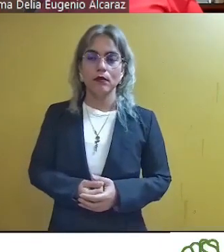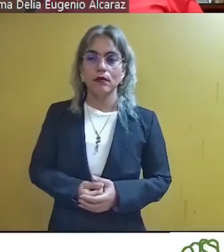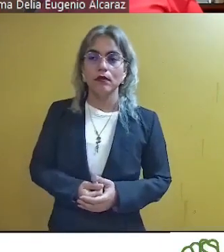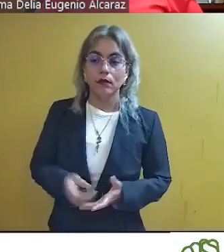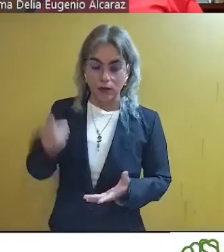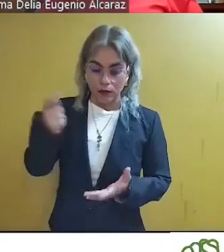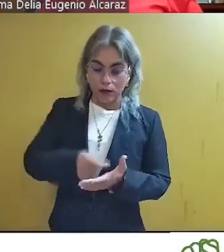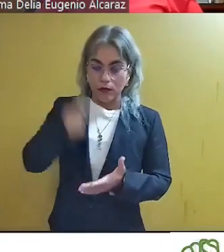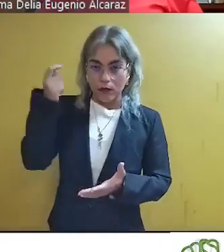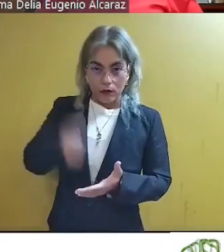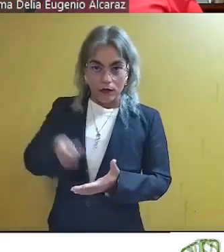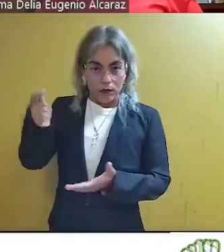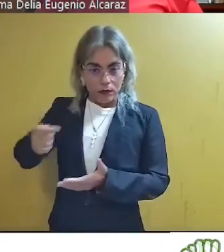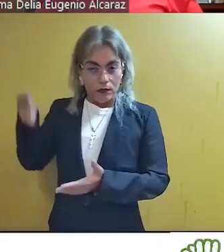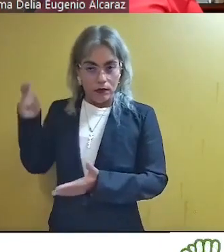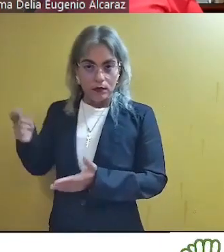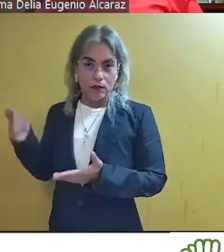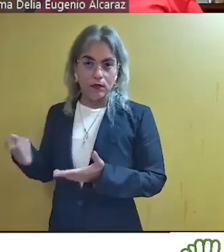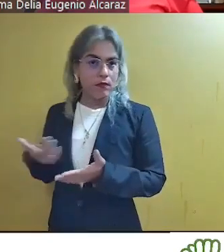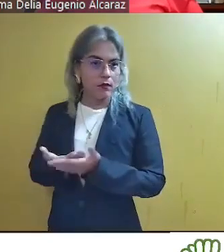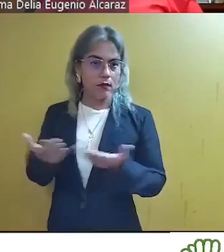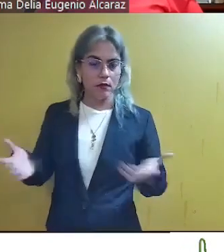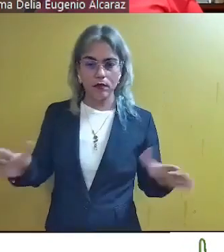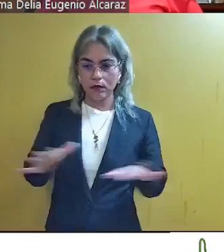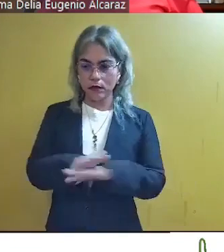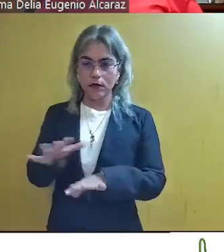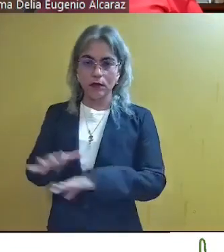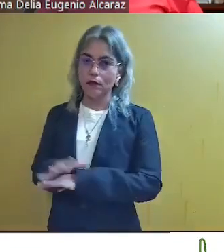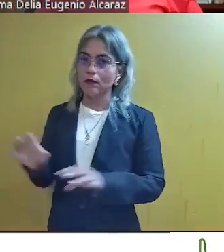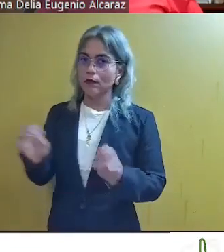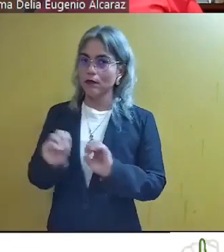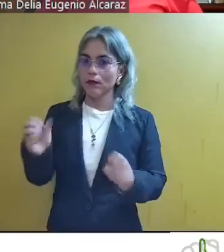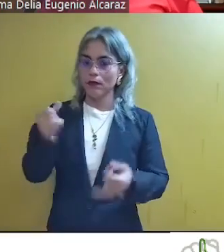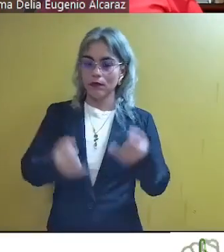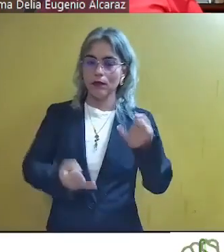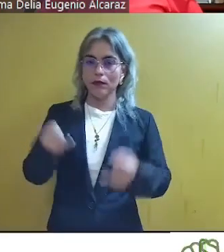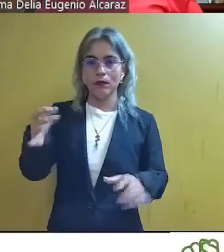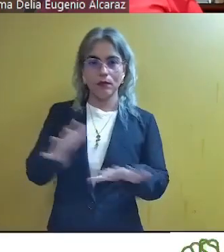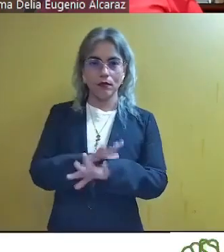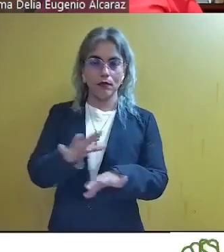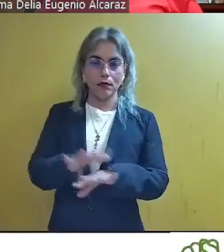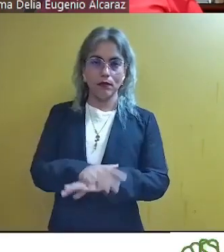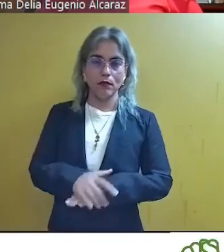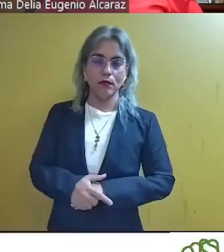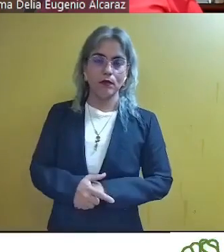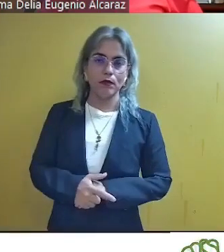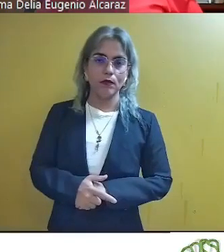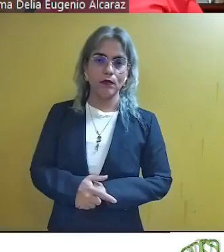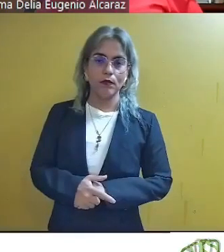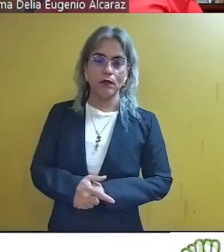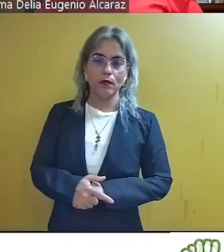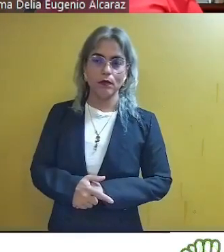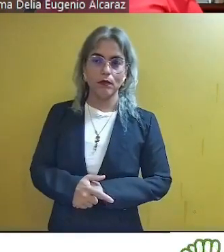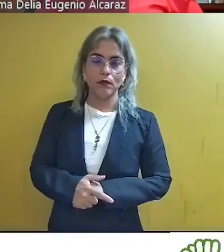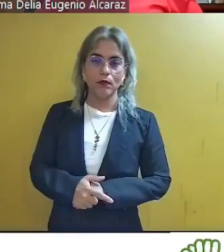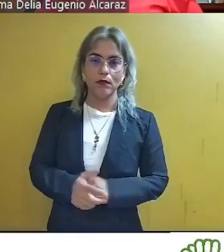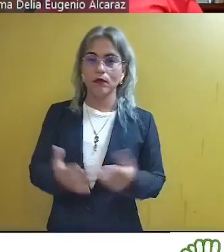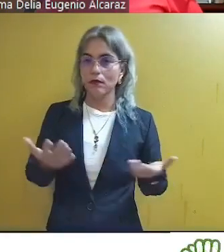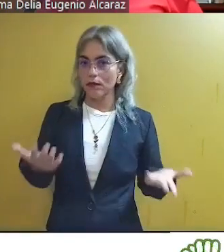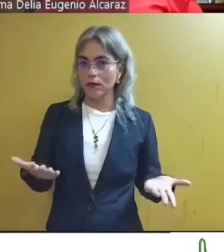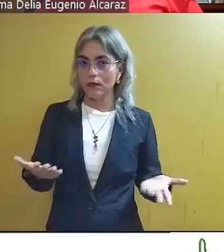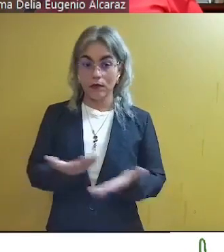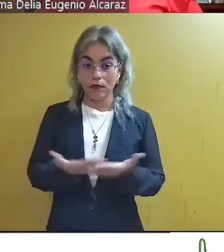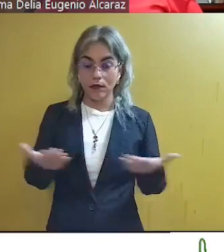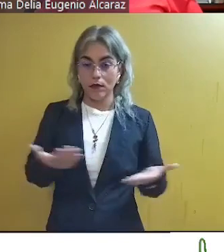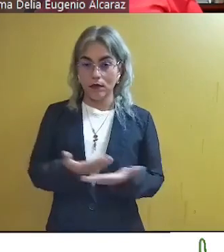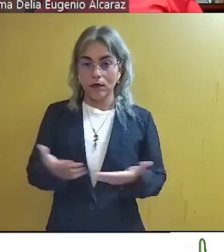secuela impugnativa no actualizan la imposibilidad jurídica y o material para su cumplimiento. Ello porque no puede considerarse que se actualiza la